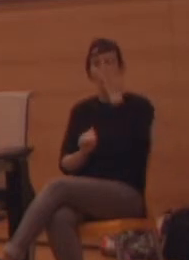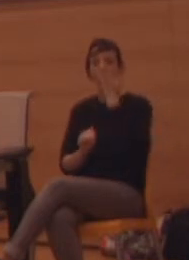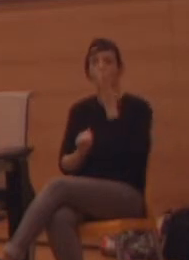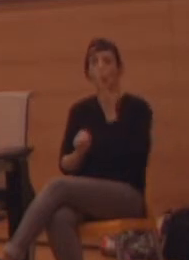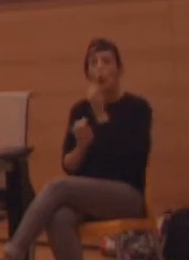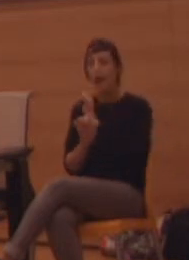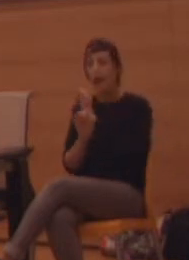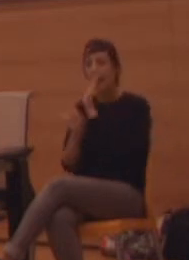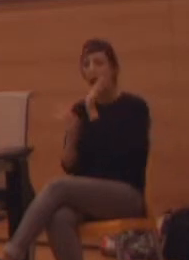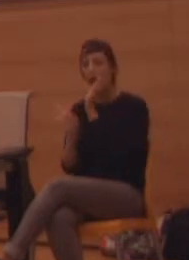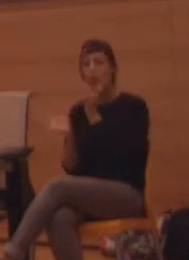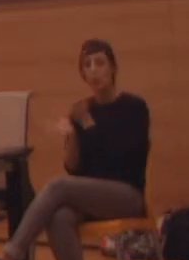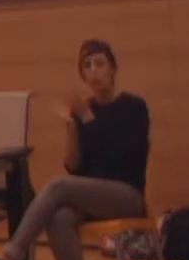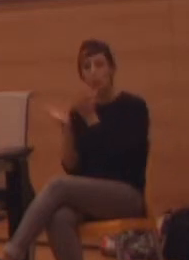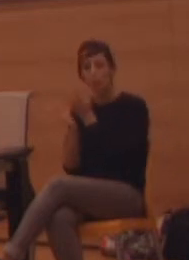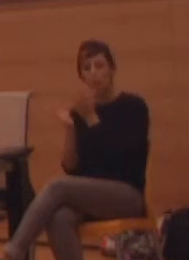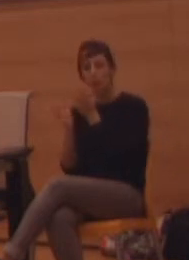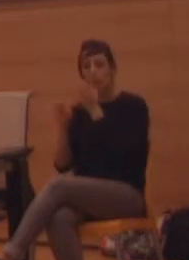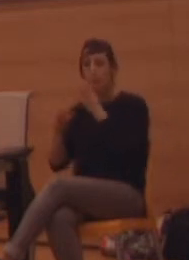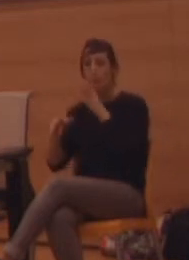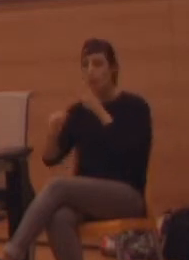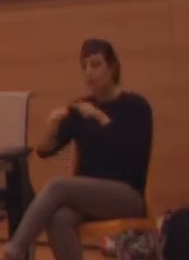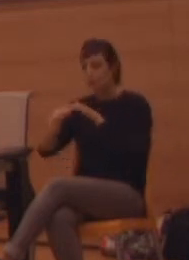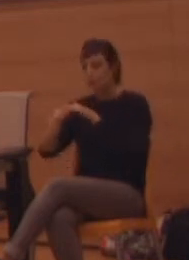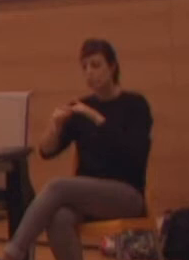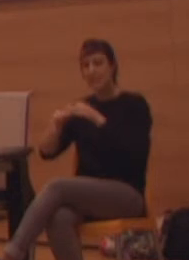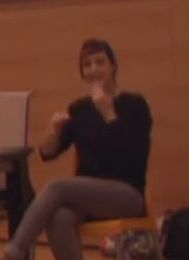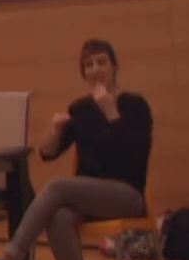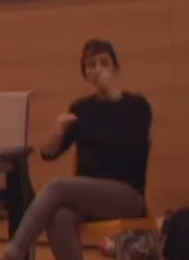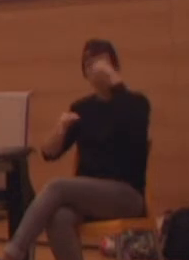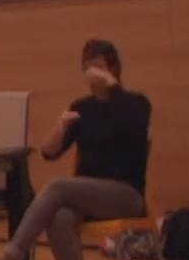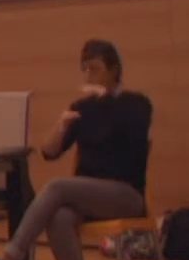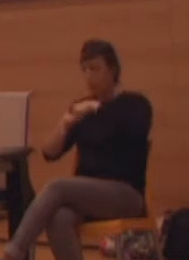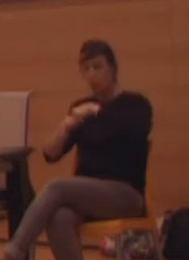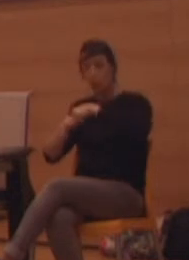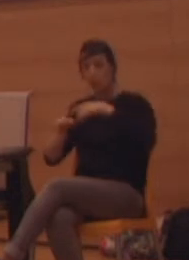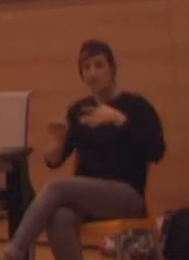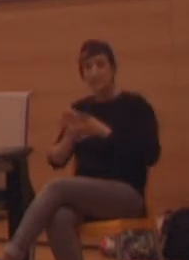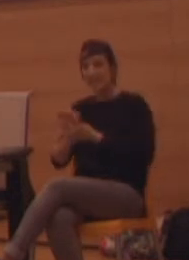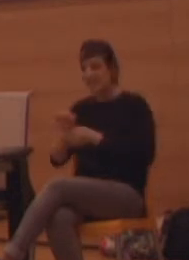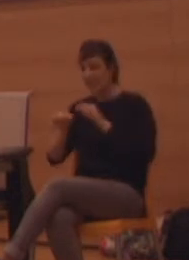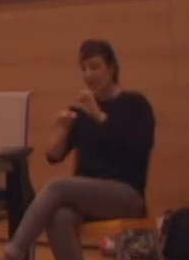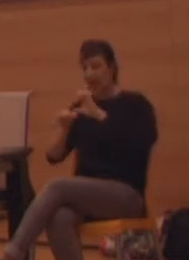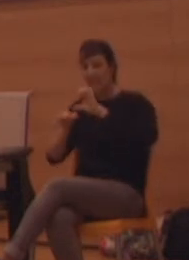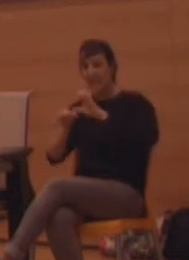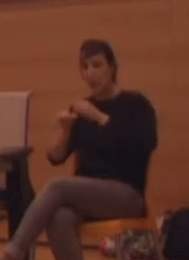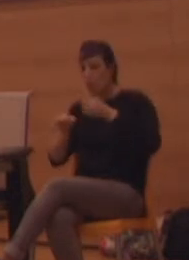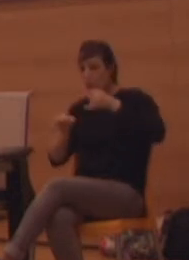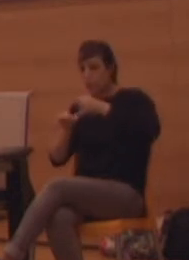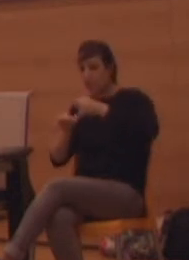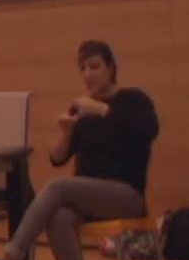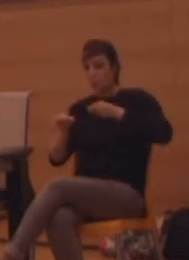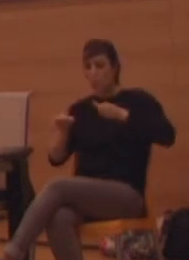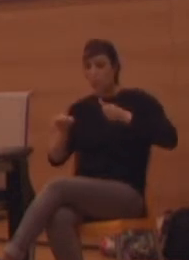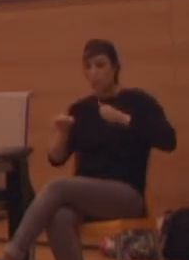ser lesiones superficiales, si son hemáticas van a ser lesiones más profundas, que lo que hay que hacer es quitarlas la ampolla, drenarlas y tratarlas como cualquier herida